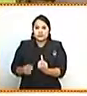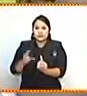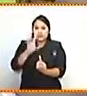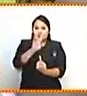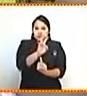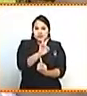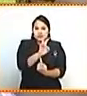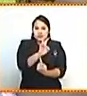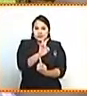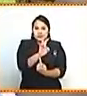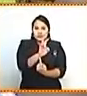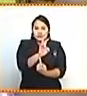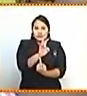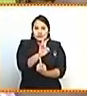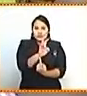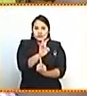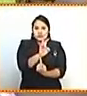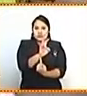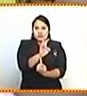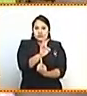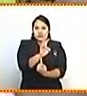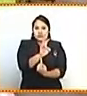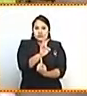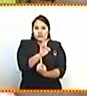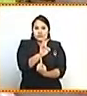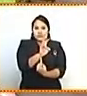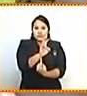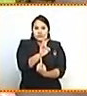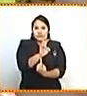7, segundo dígito.